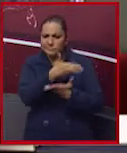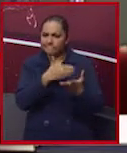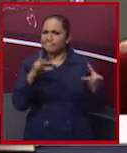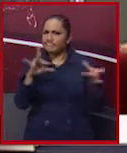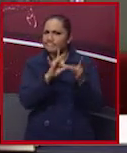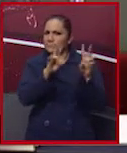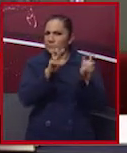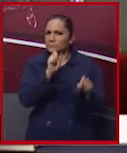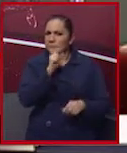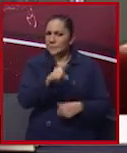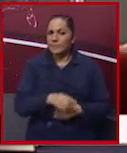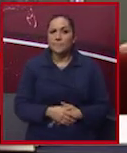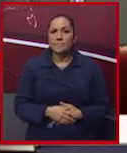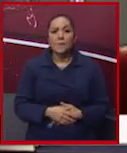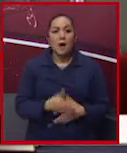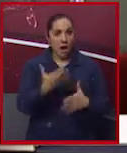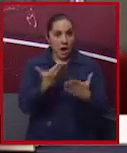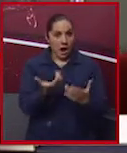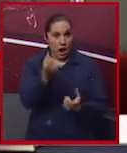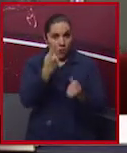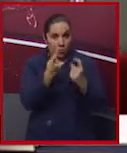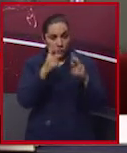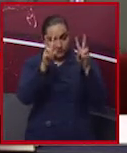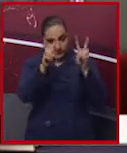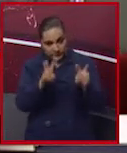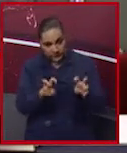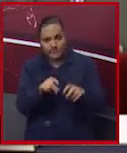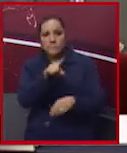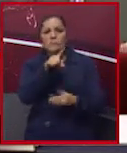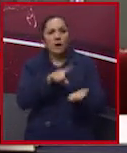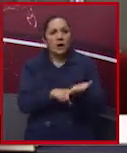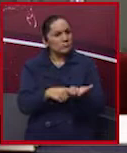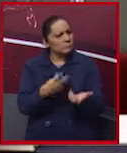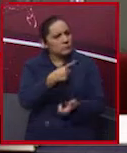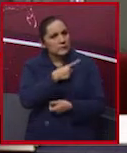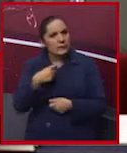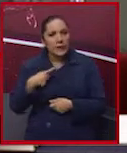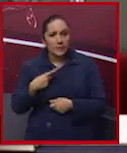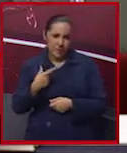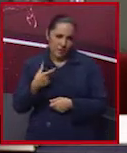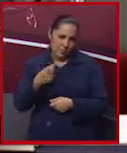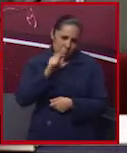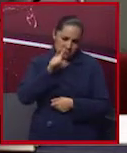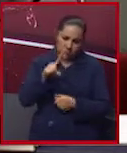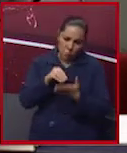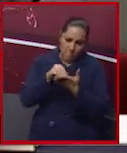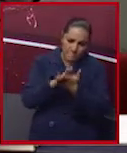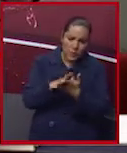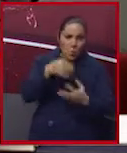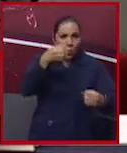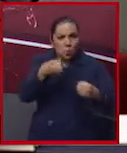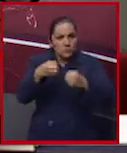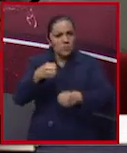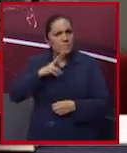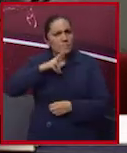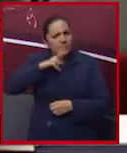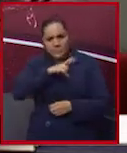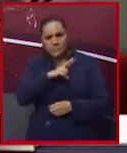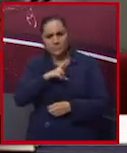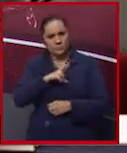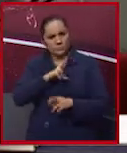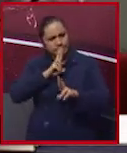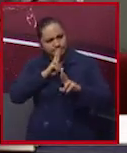y algunos casos casualmente pues sí reciben una justicia pronta y expedita. Ese es uno de los riesgos de no existir